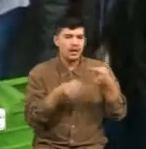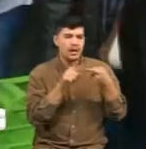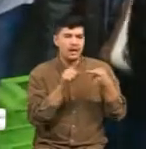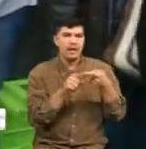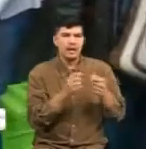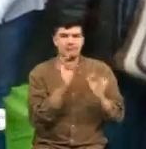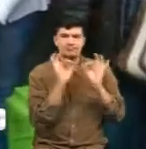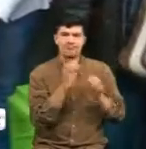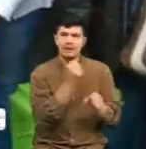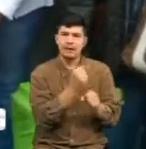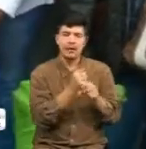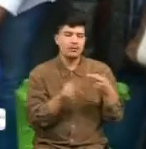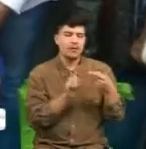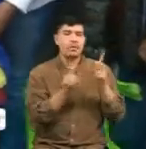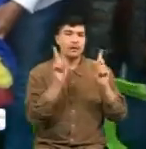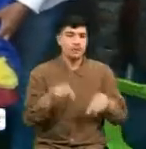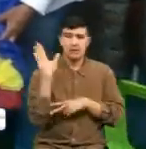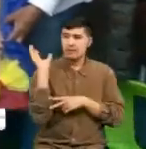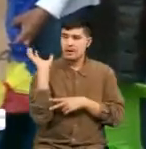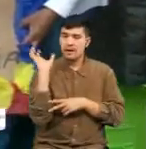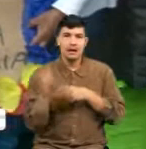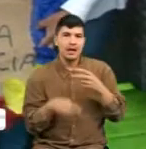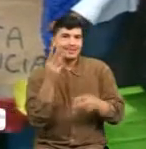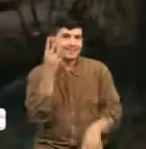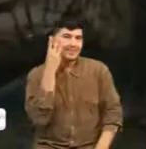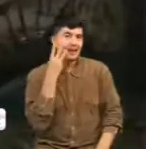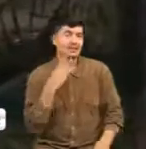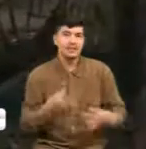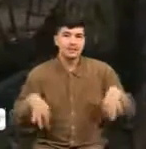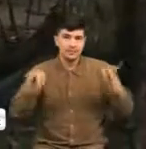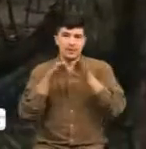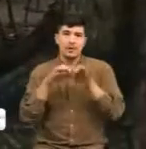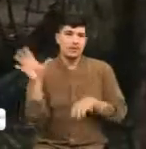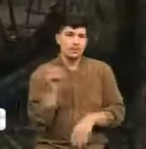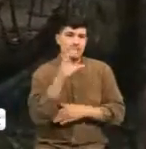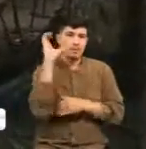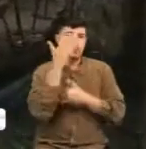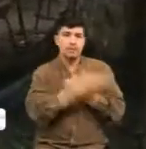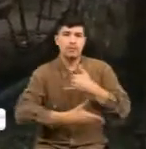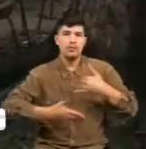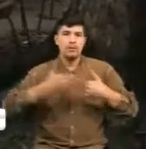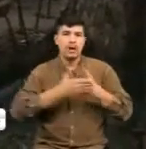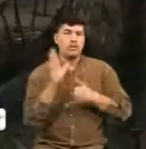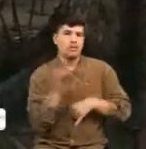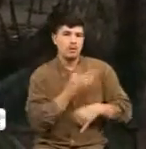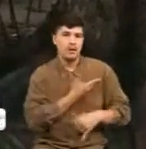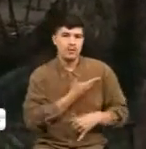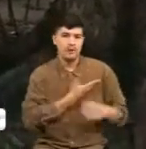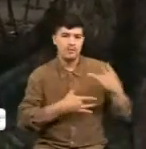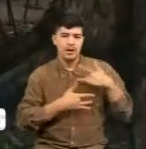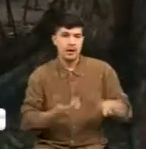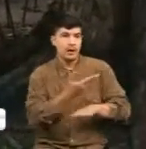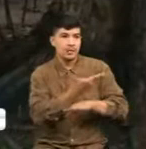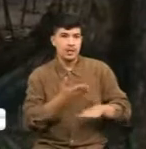estabilidad laboral y pensional. Son tres días cruciales para todo el país, para todas las madres comunitarias. A raíz de la petición